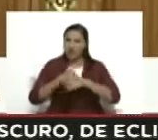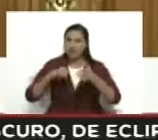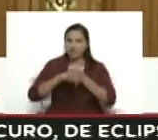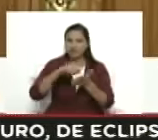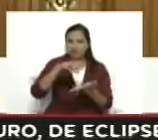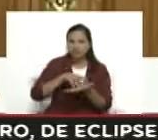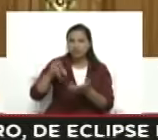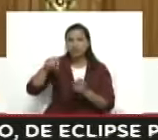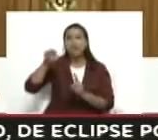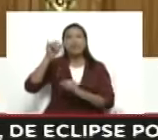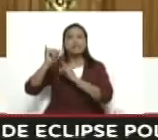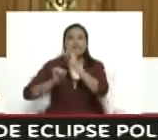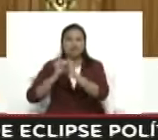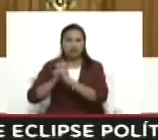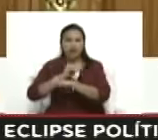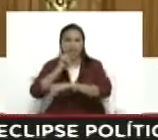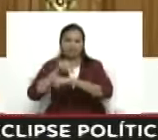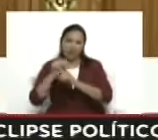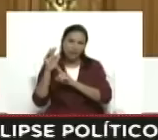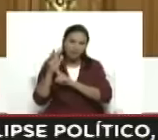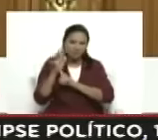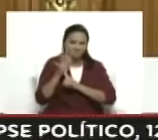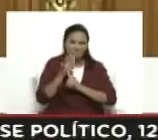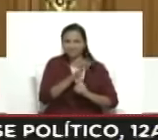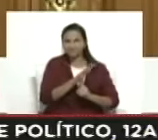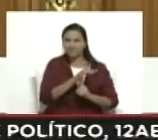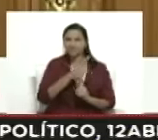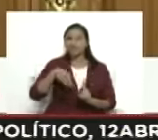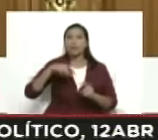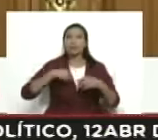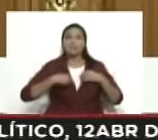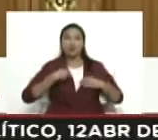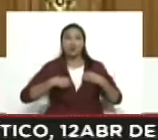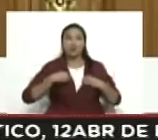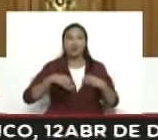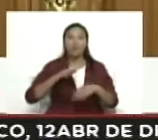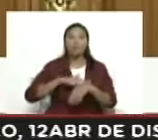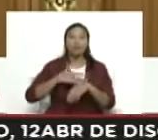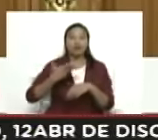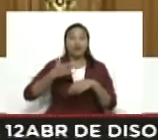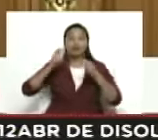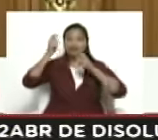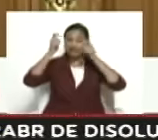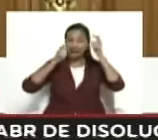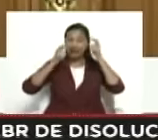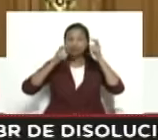internacional. Y preocupado el comandante Chávez por lo que pudiera pasarle al pueblo.